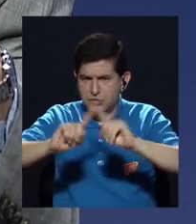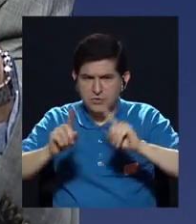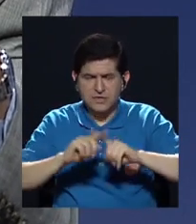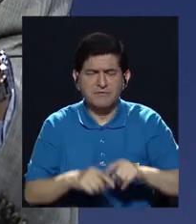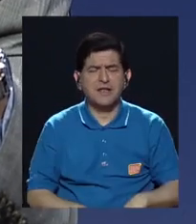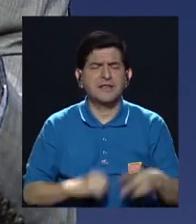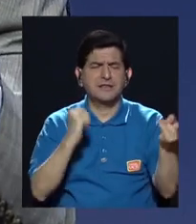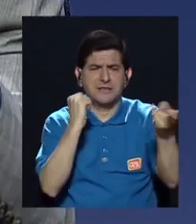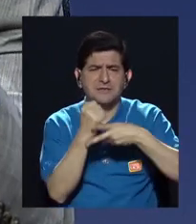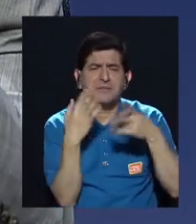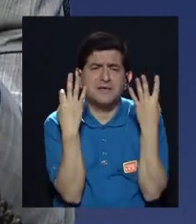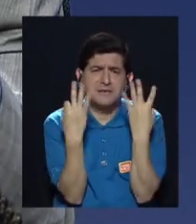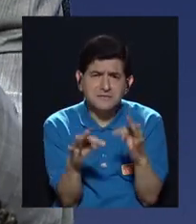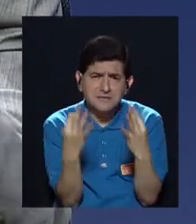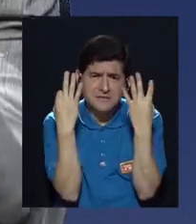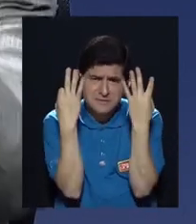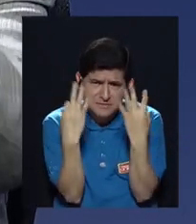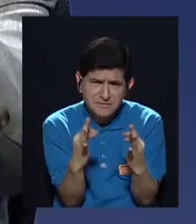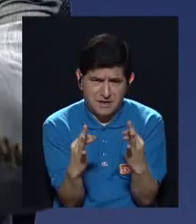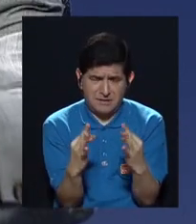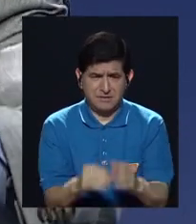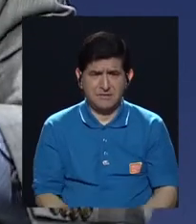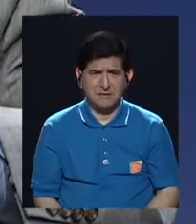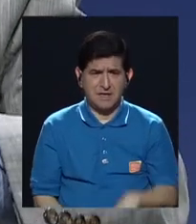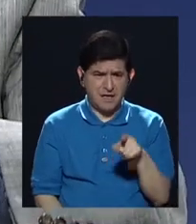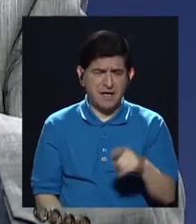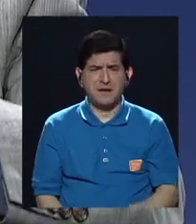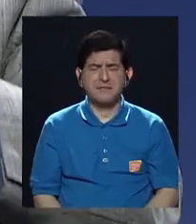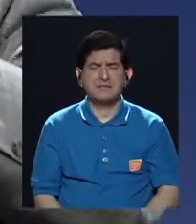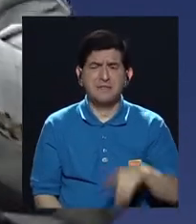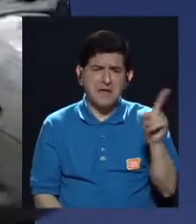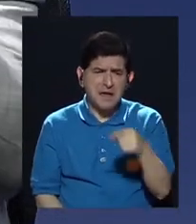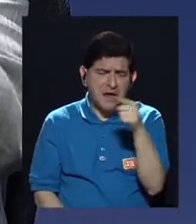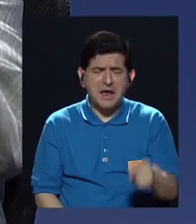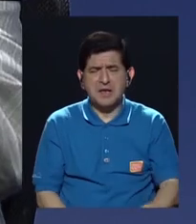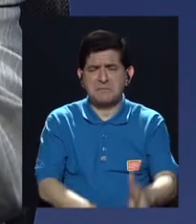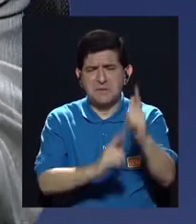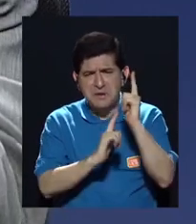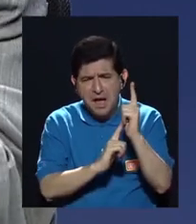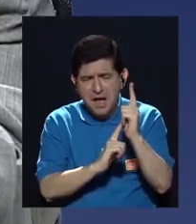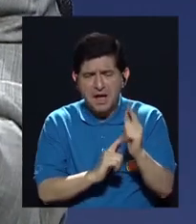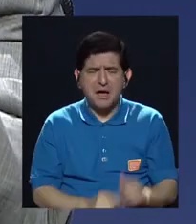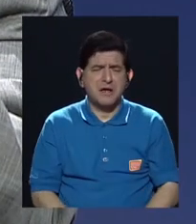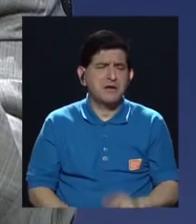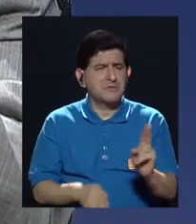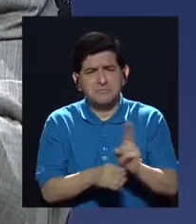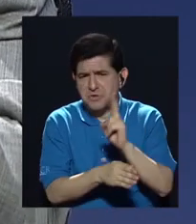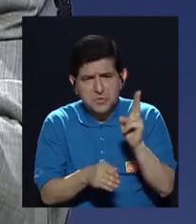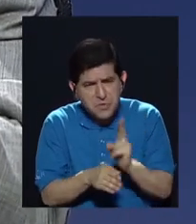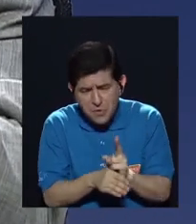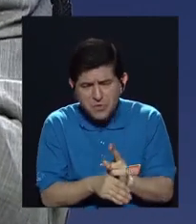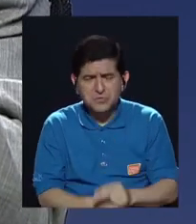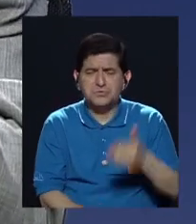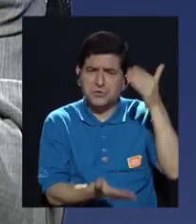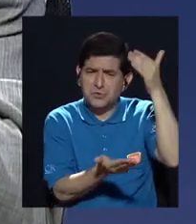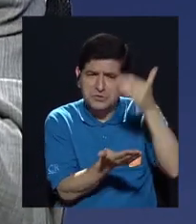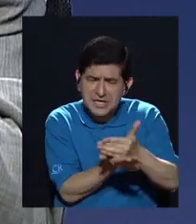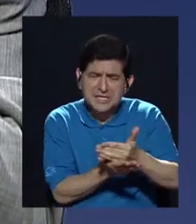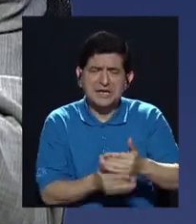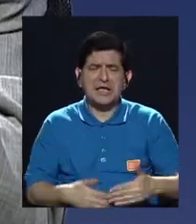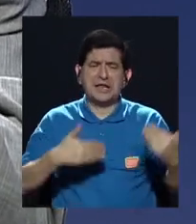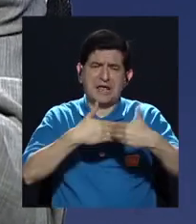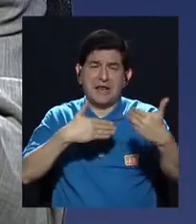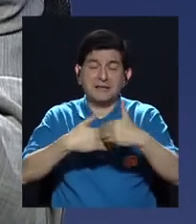varios intentos para que hubiera un desarme, para que hubiera un cese de